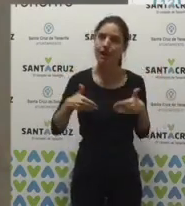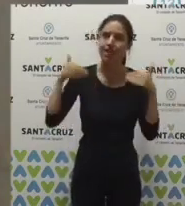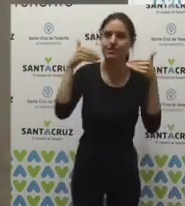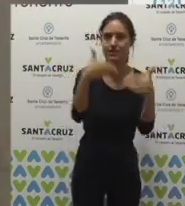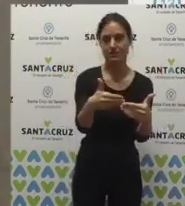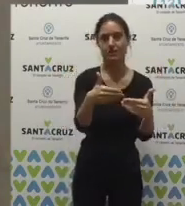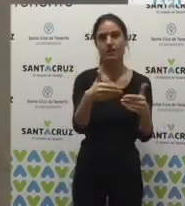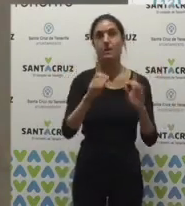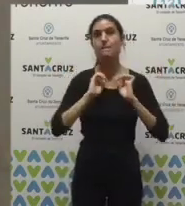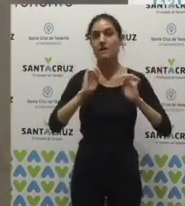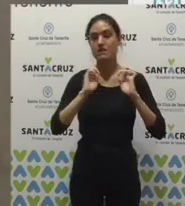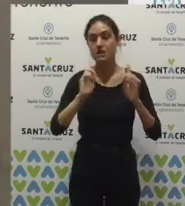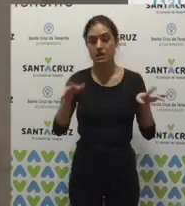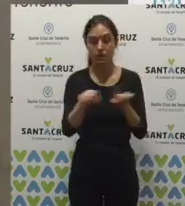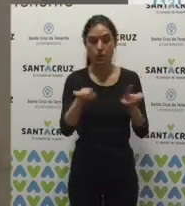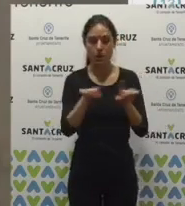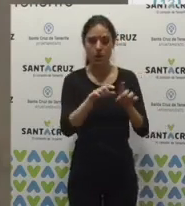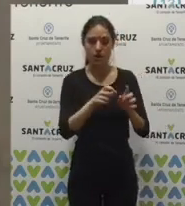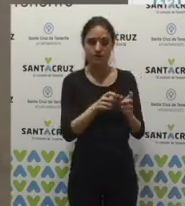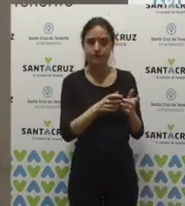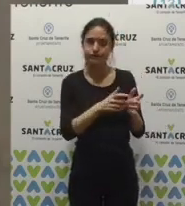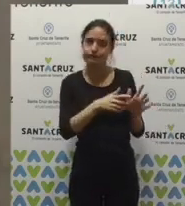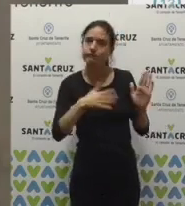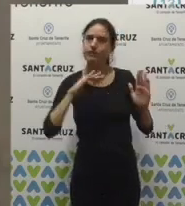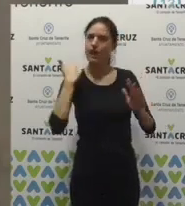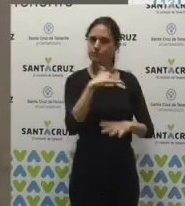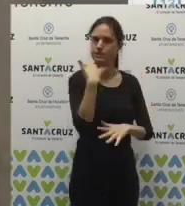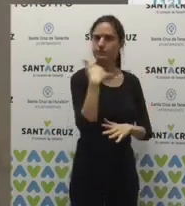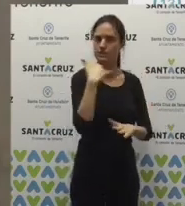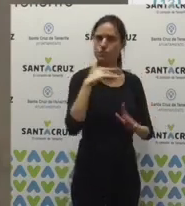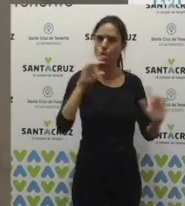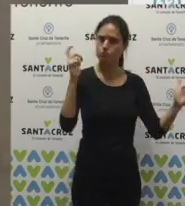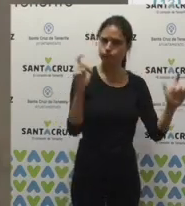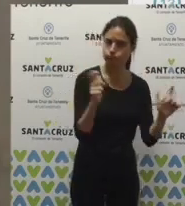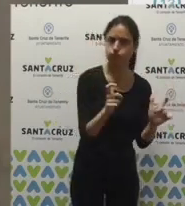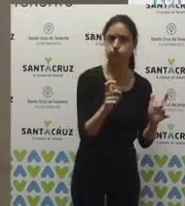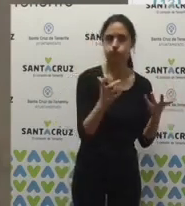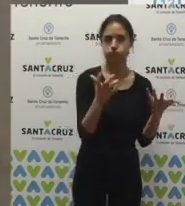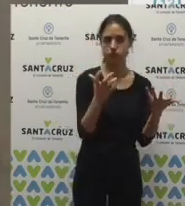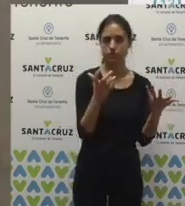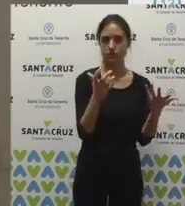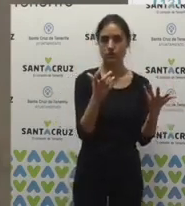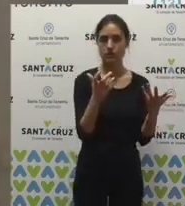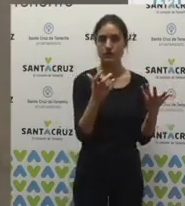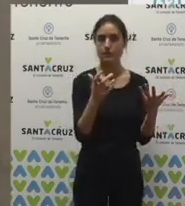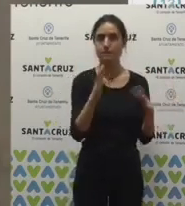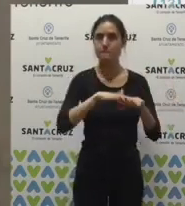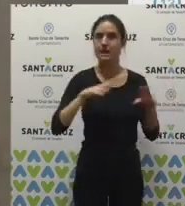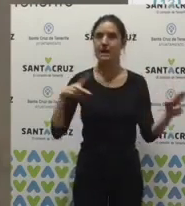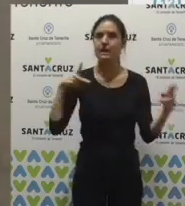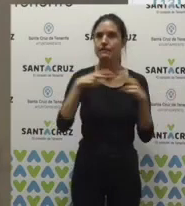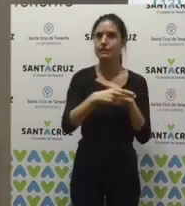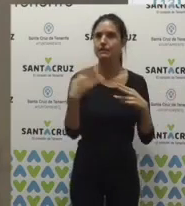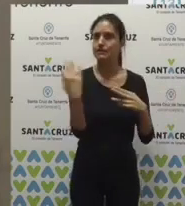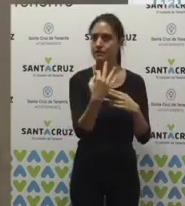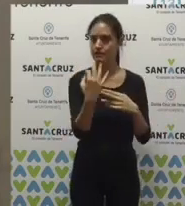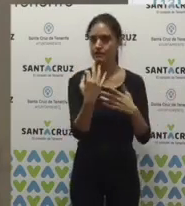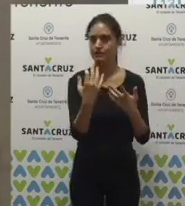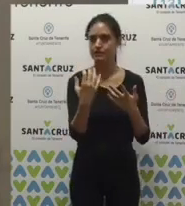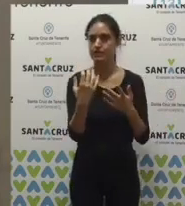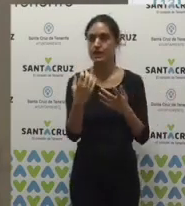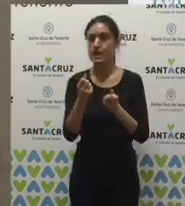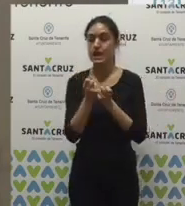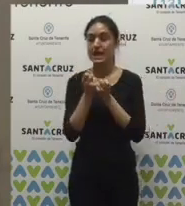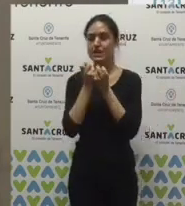más que probable aumento de ser santísmo a la vez que intentamos reducir el ya existente evitando evitando así que aumente también las cifras